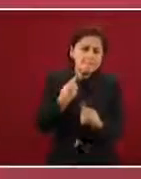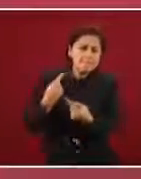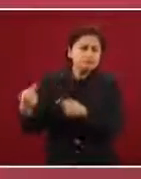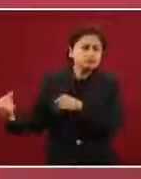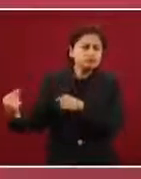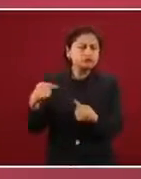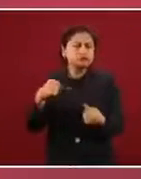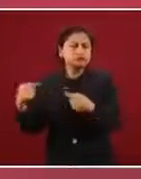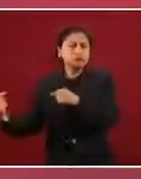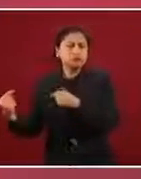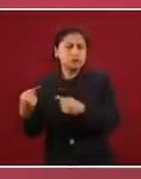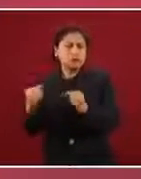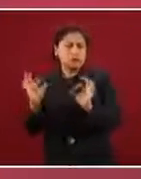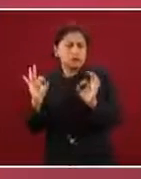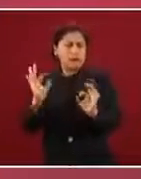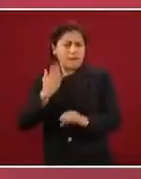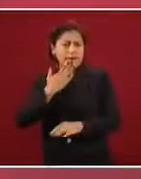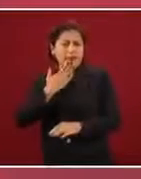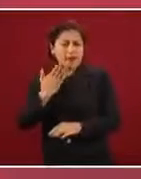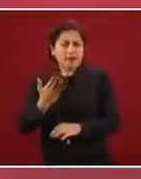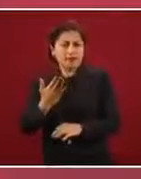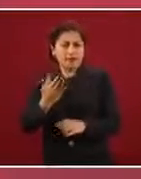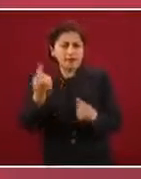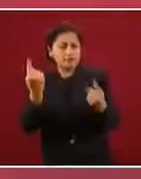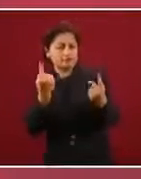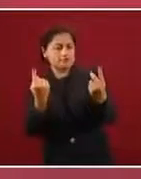sobre estos temas.